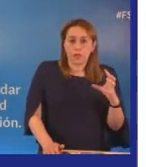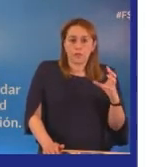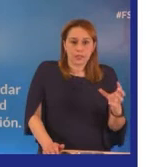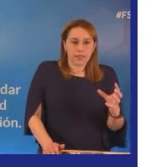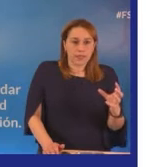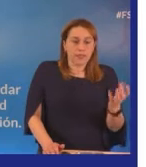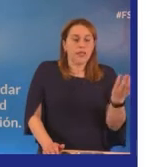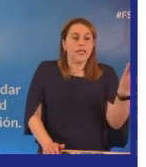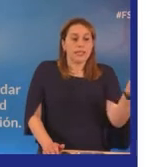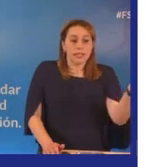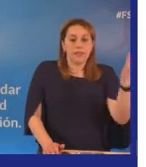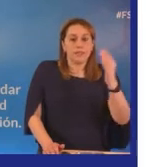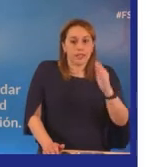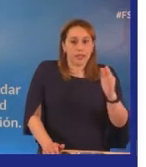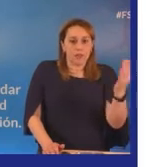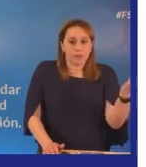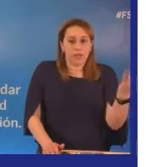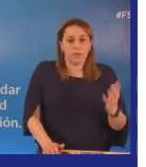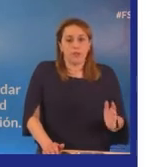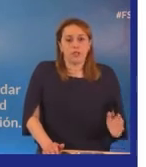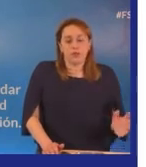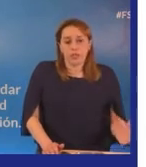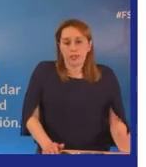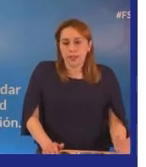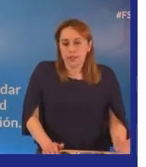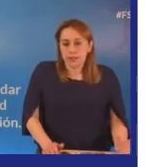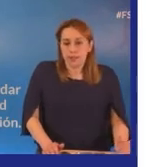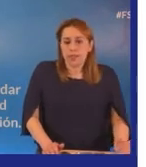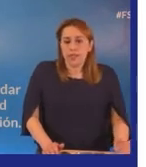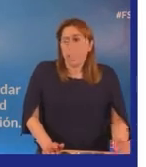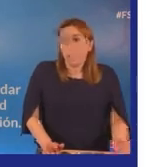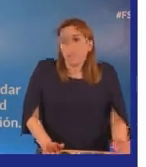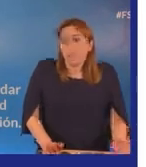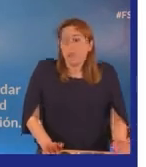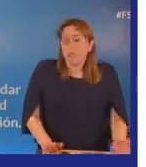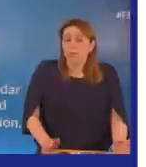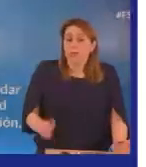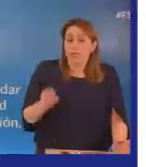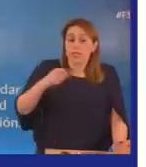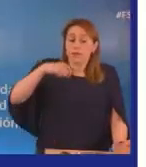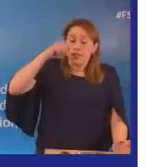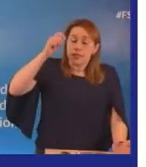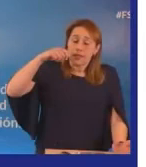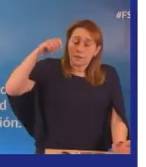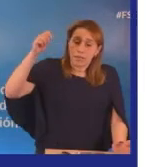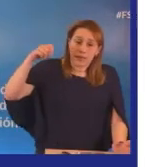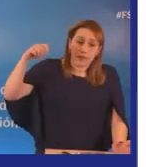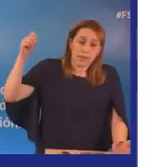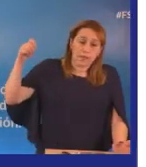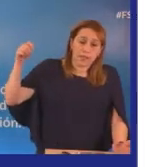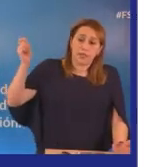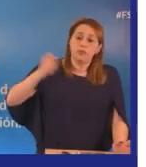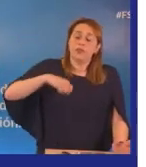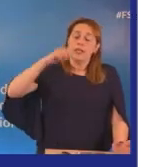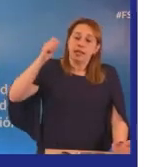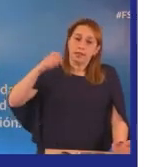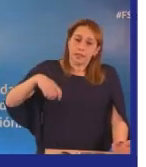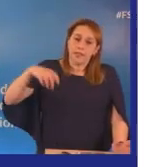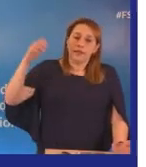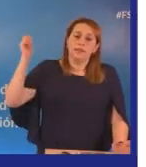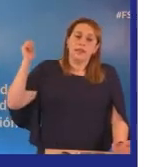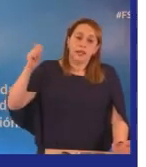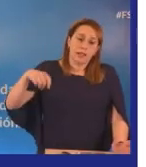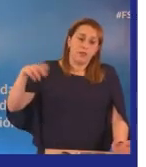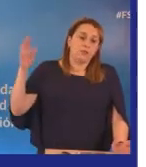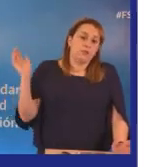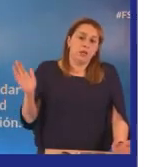que pueda el paciente identificarlo para poderse orientar. También podríamos diariamente cambiar en tablero el